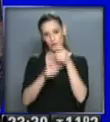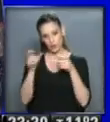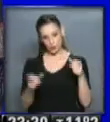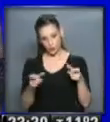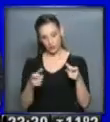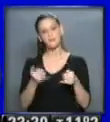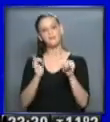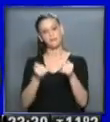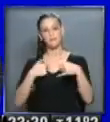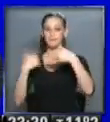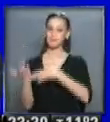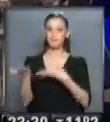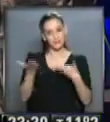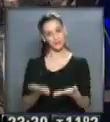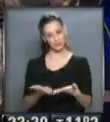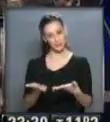bienvenido